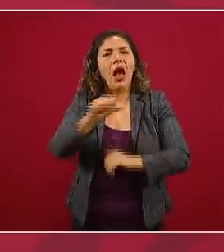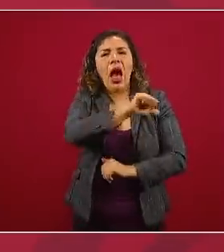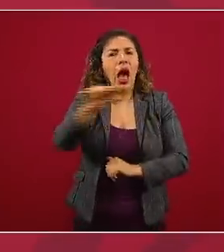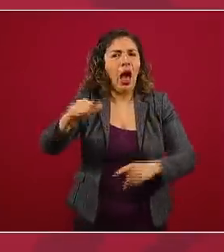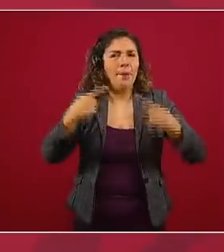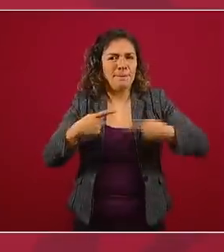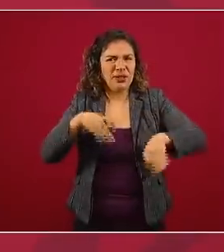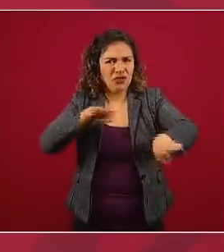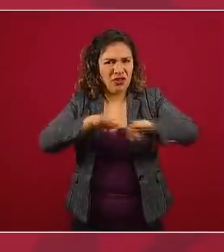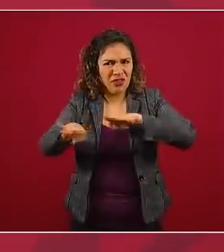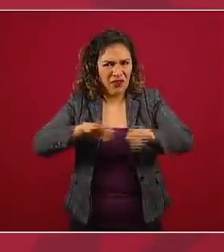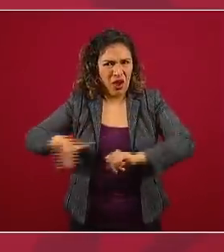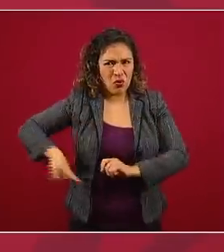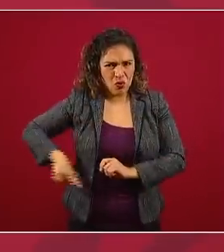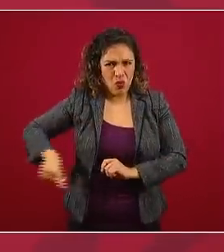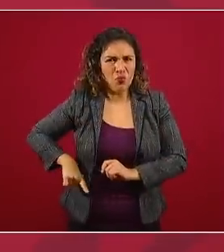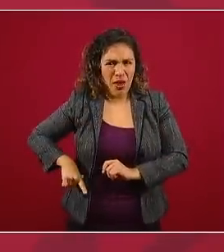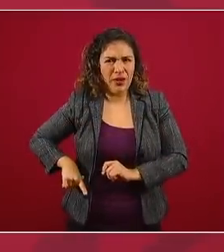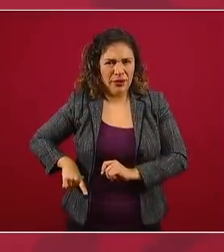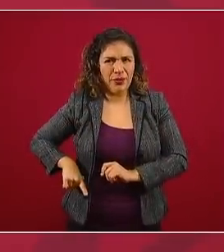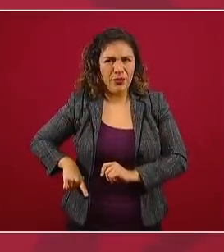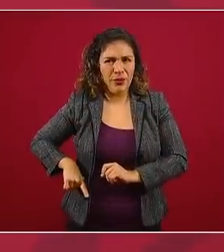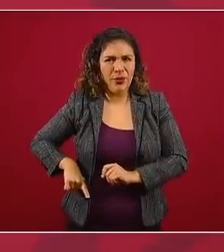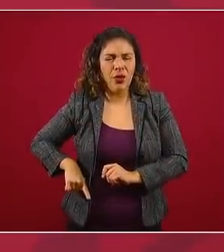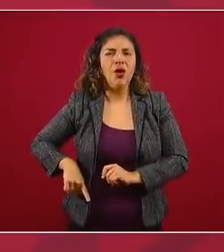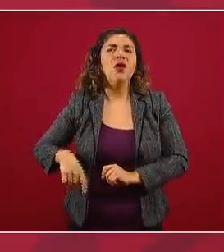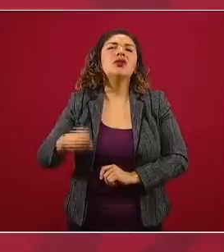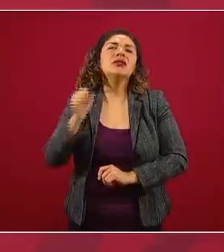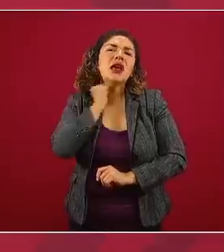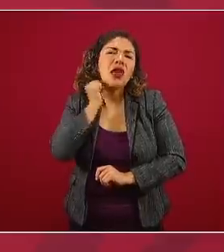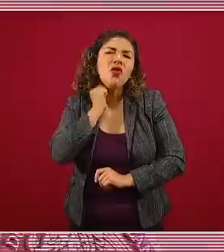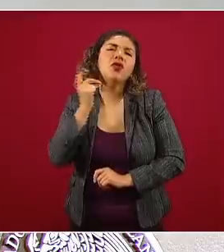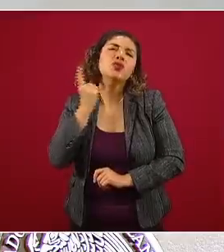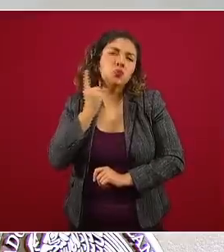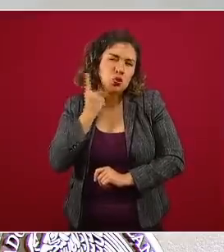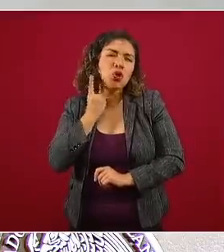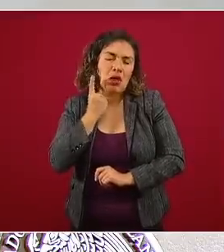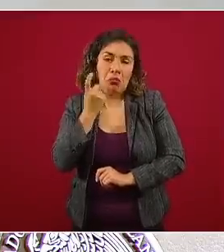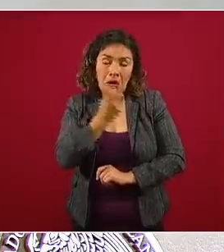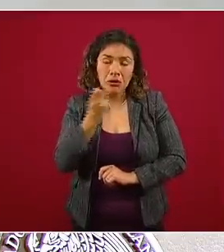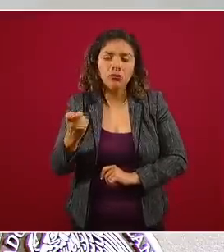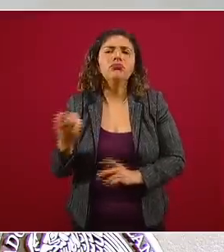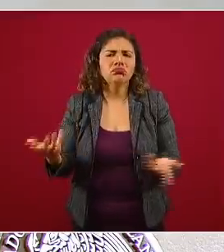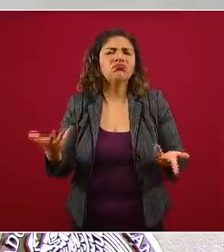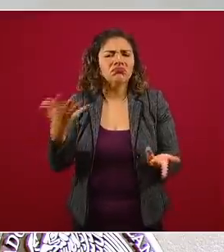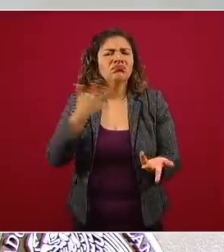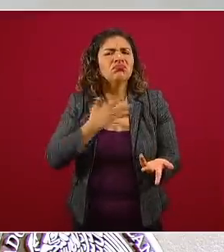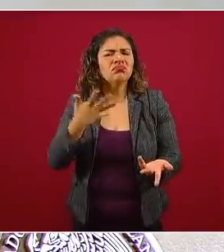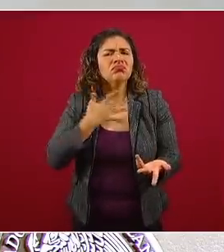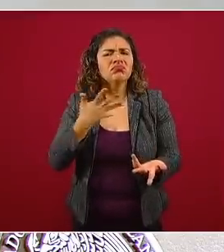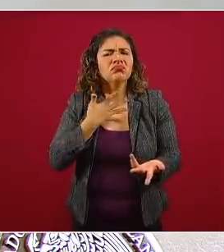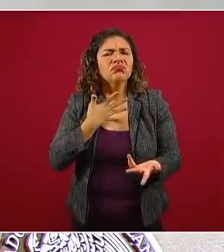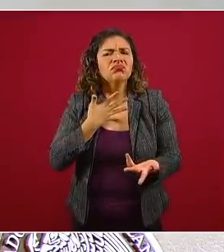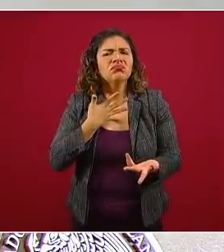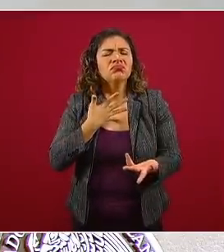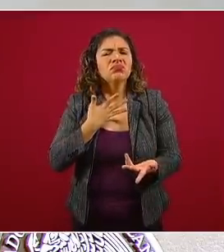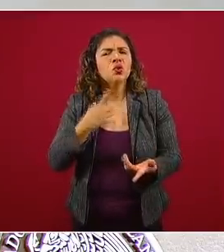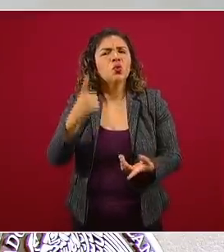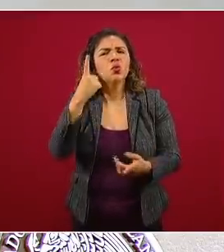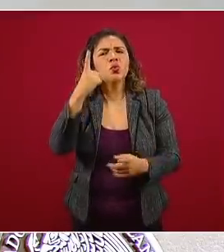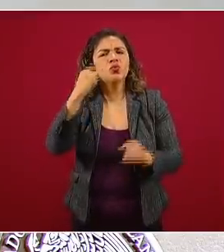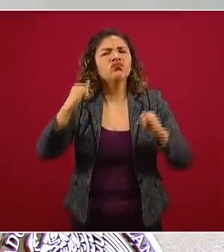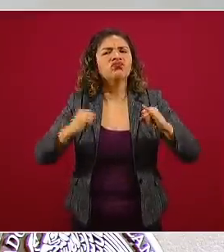funcionarios en este caso legisladores existe la instancia